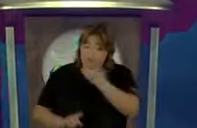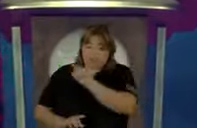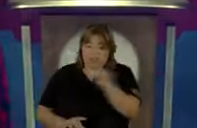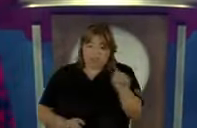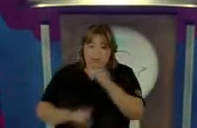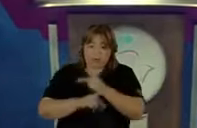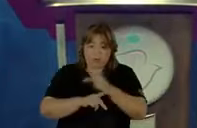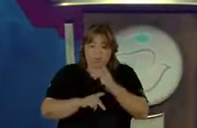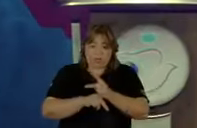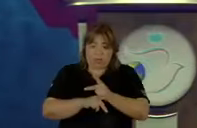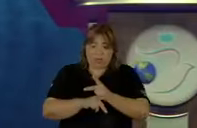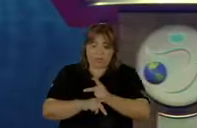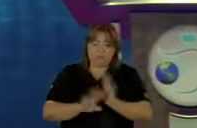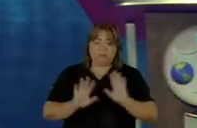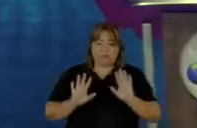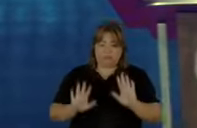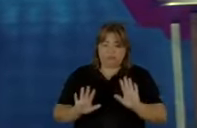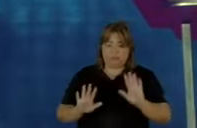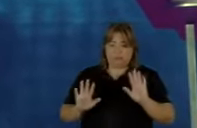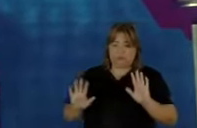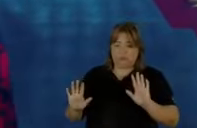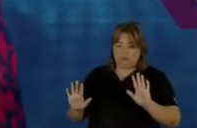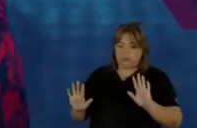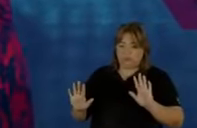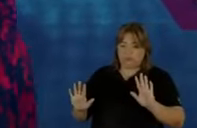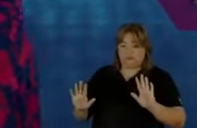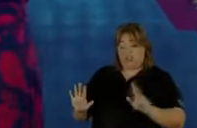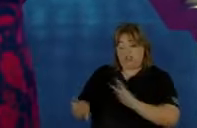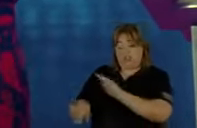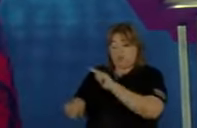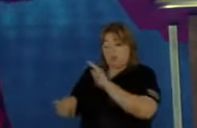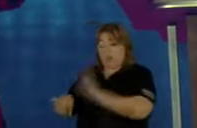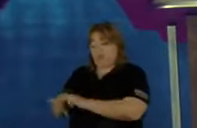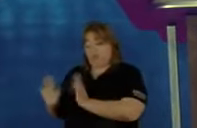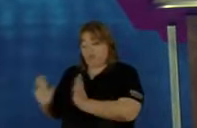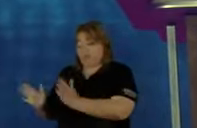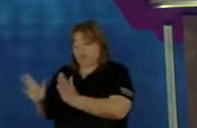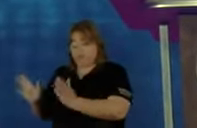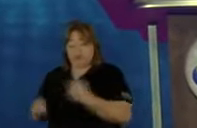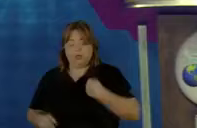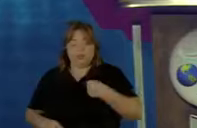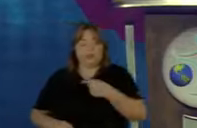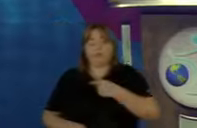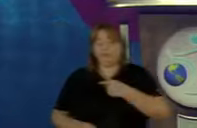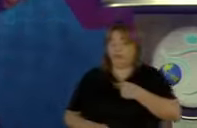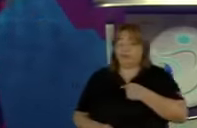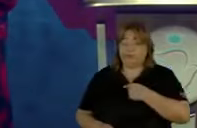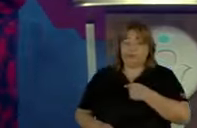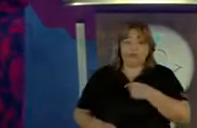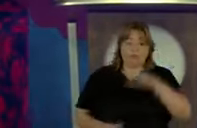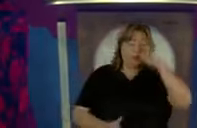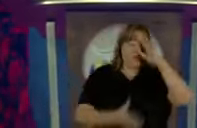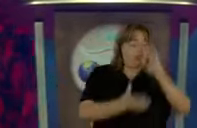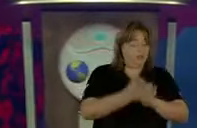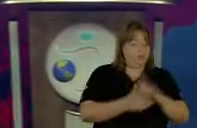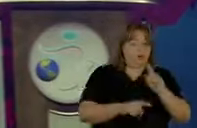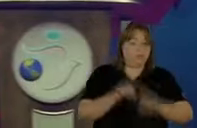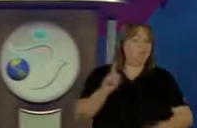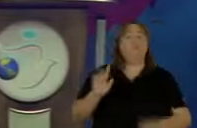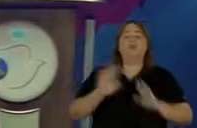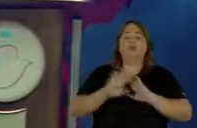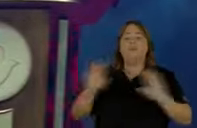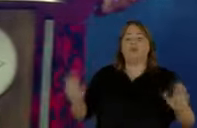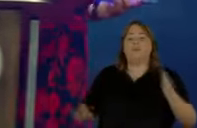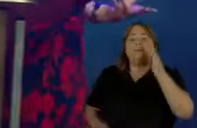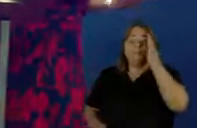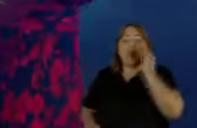es algo que se promueve bastante dentro del secularismo. Nosotros como creyentes debemos evitarlo. El testigo falso que